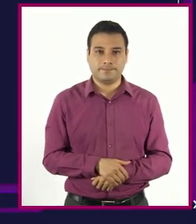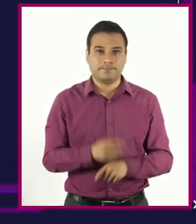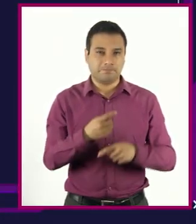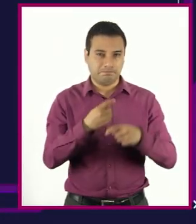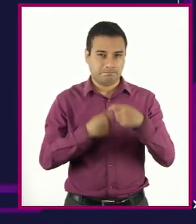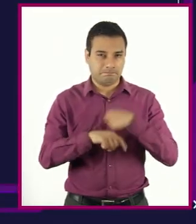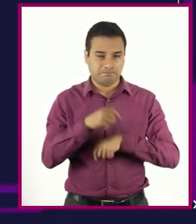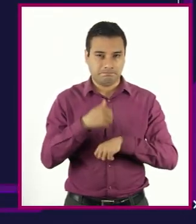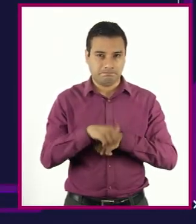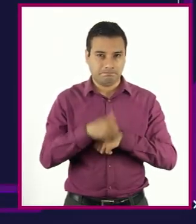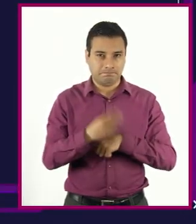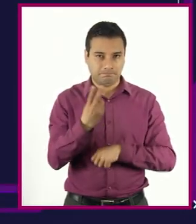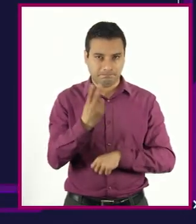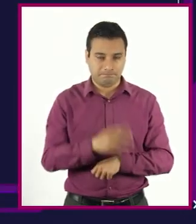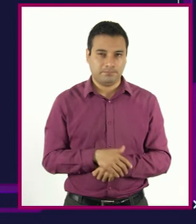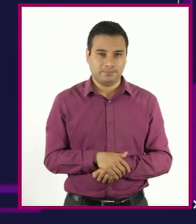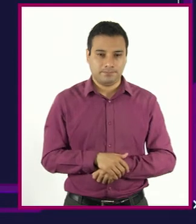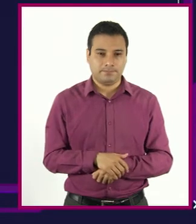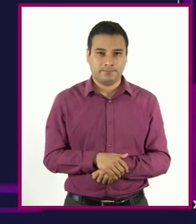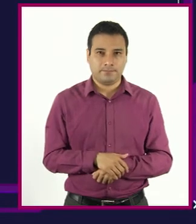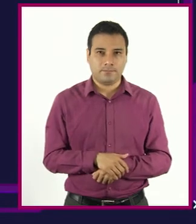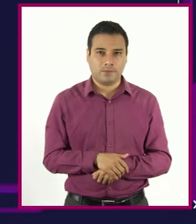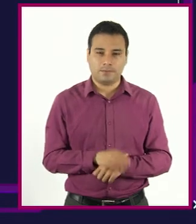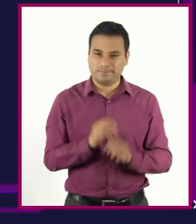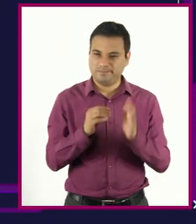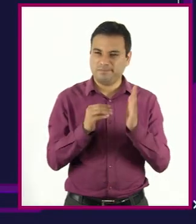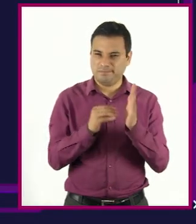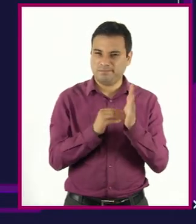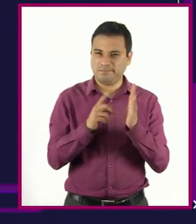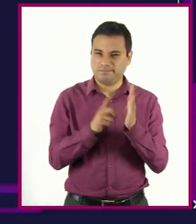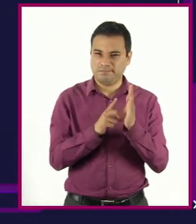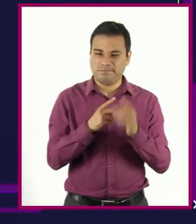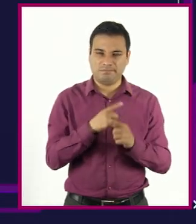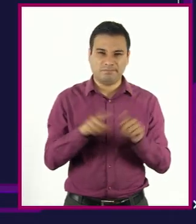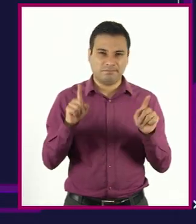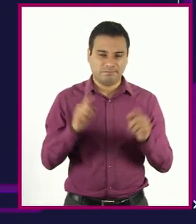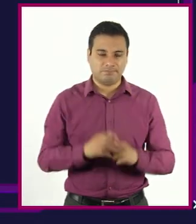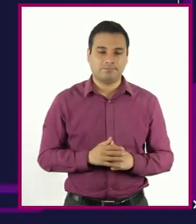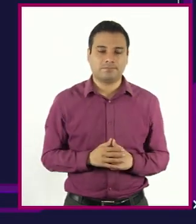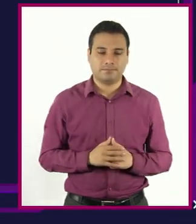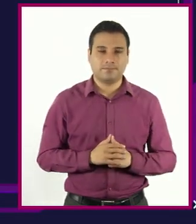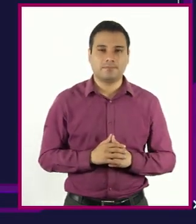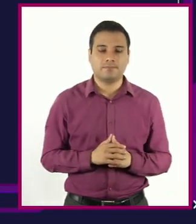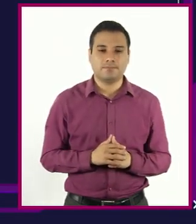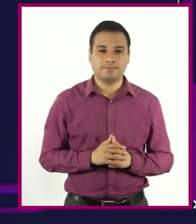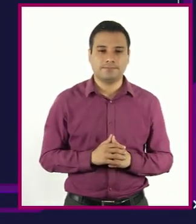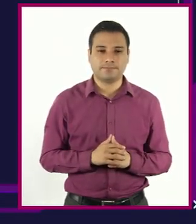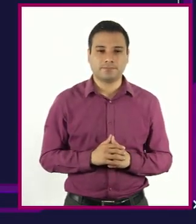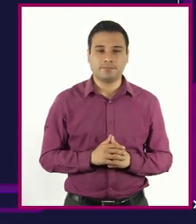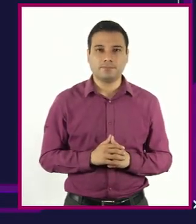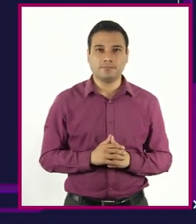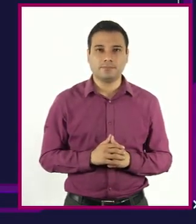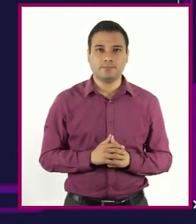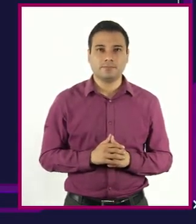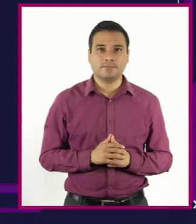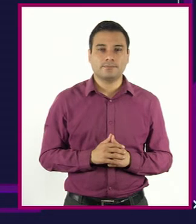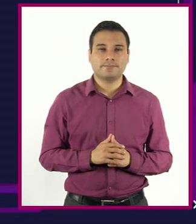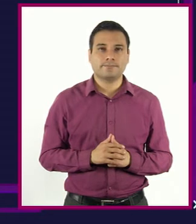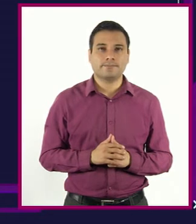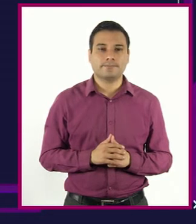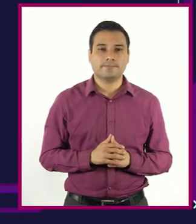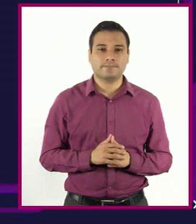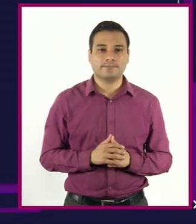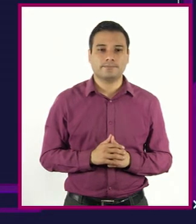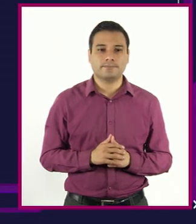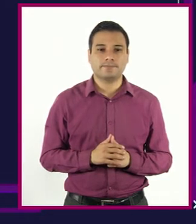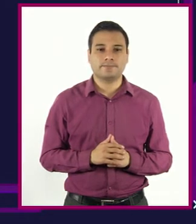de la segunda tienda, se emplea un método diferente para el cálculo de los descuentos. En esta ocasión, se